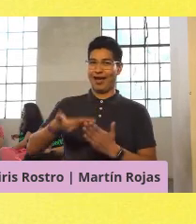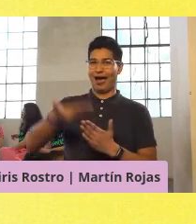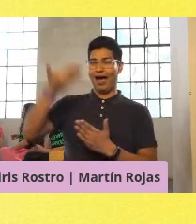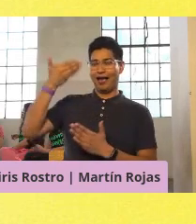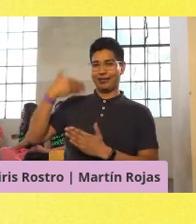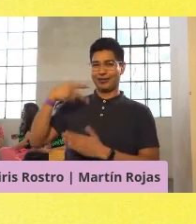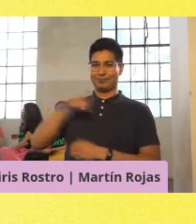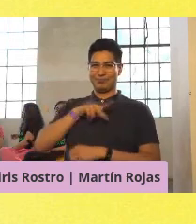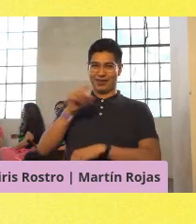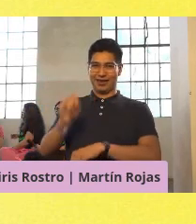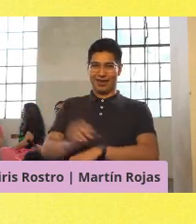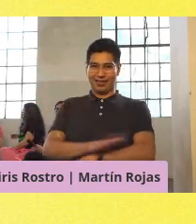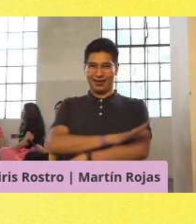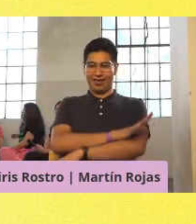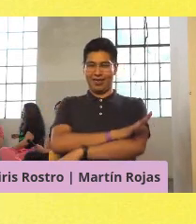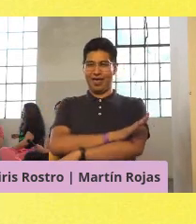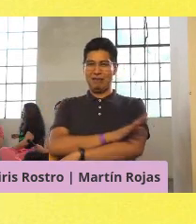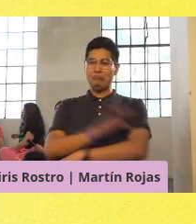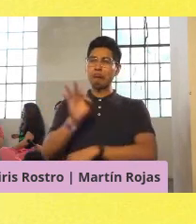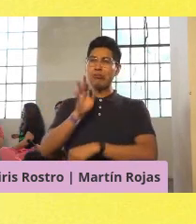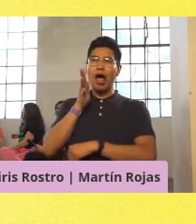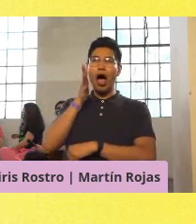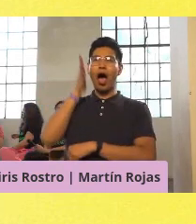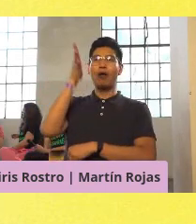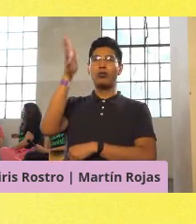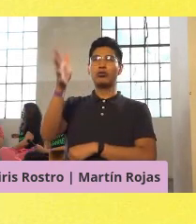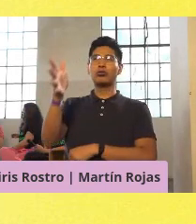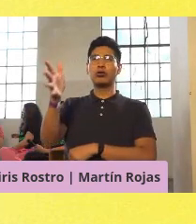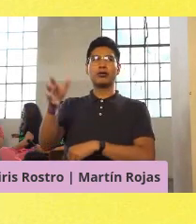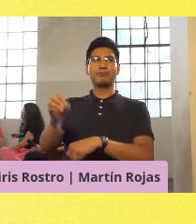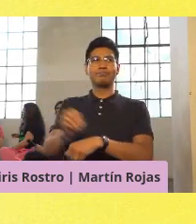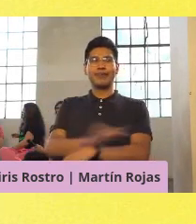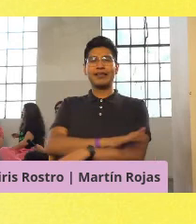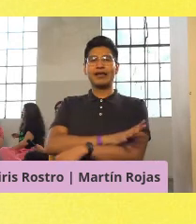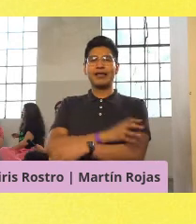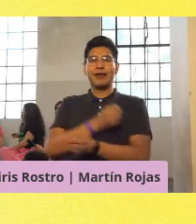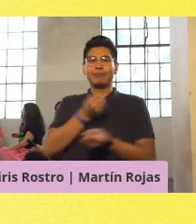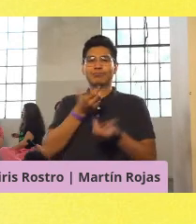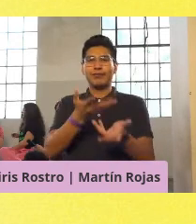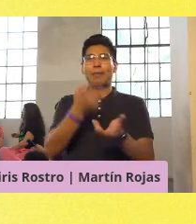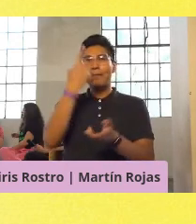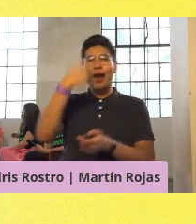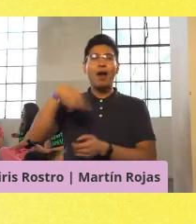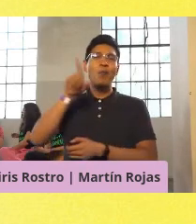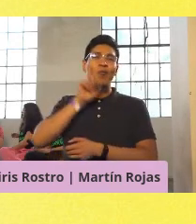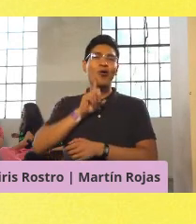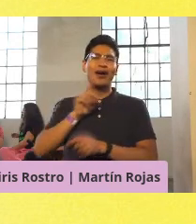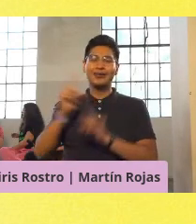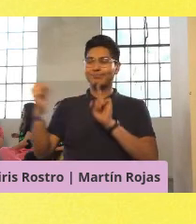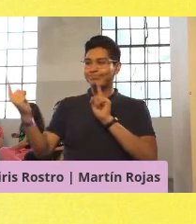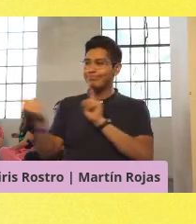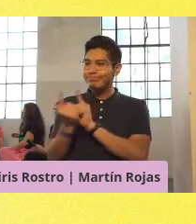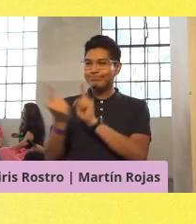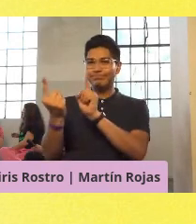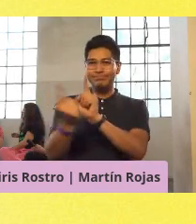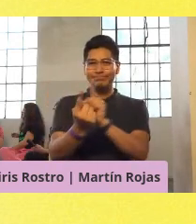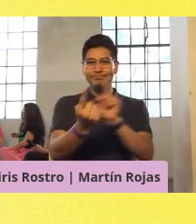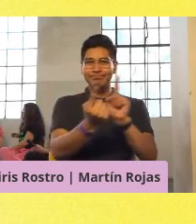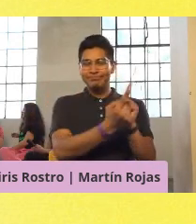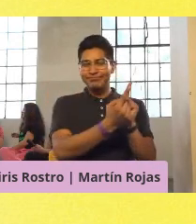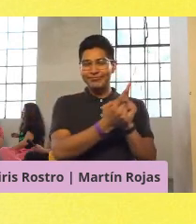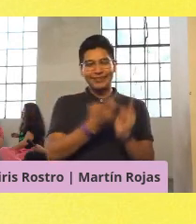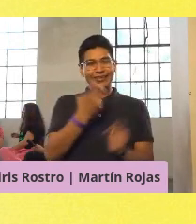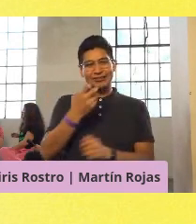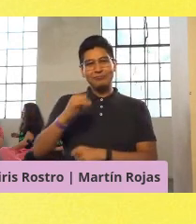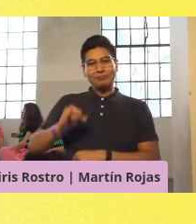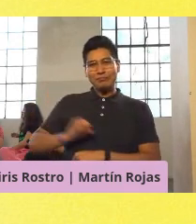sea, quiero que el futuro, dirigir mucha de mi energía en el futuro a conocer mujeres. Tengo muchísimas ganas de platicar con muchísimas mujeres